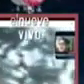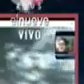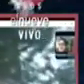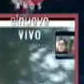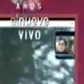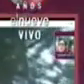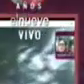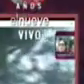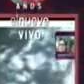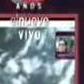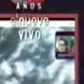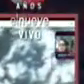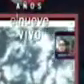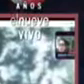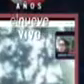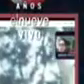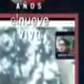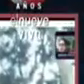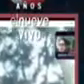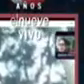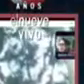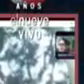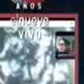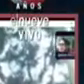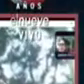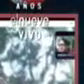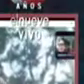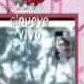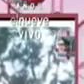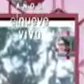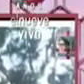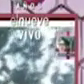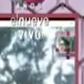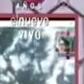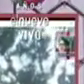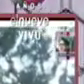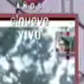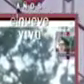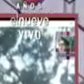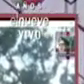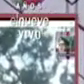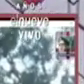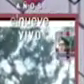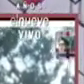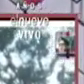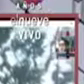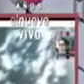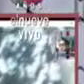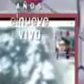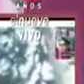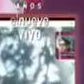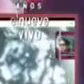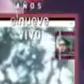Teich es muy bien acepto en la Academia de Ciencias, es un médico oncologista muy